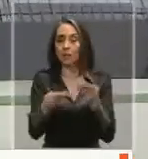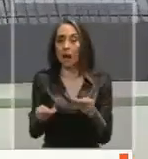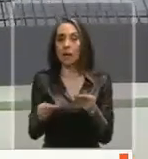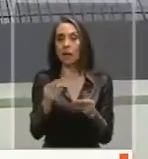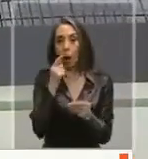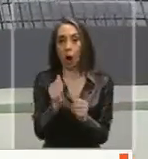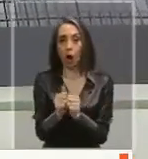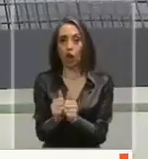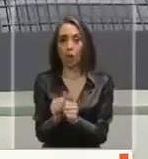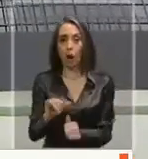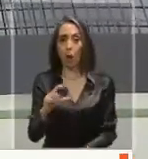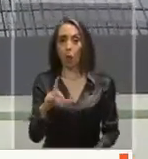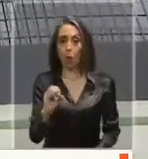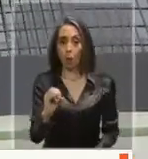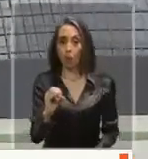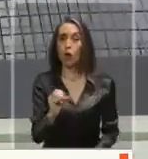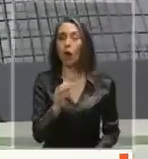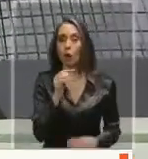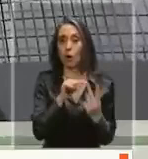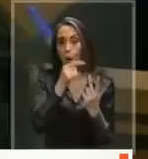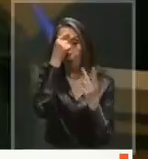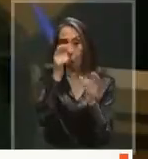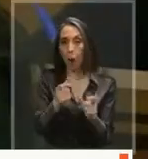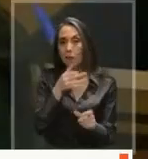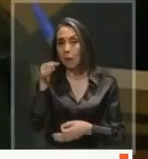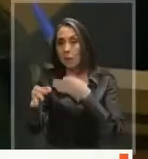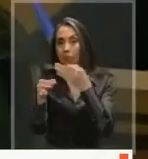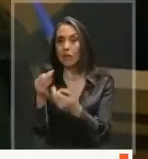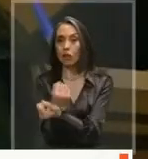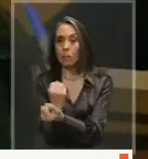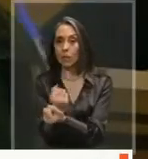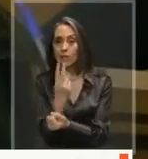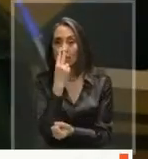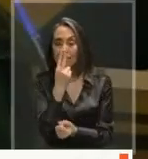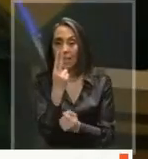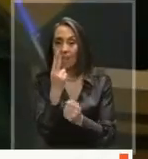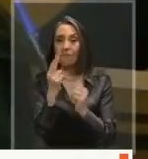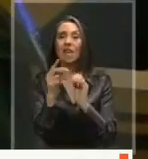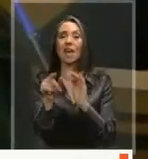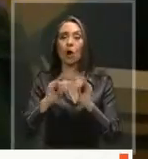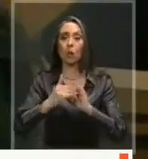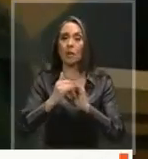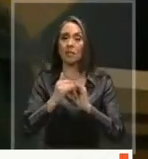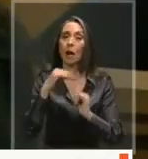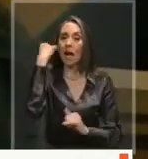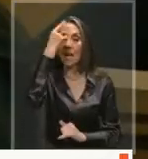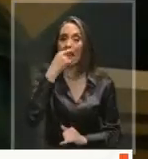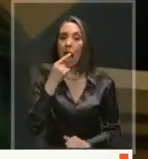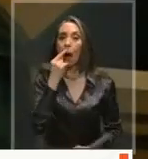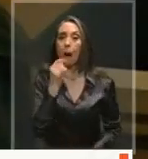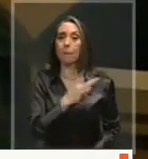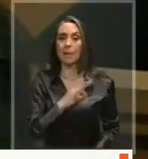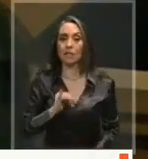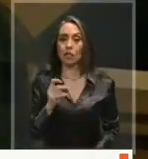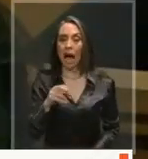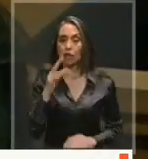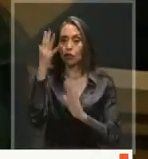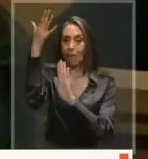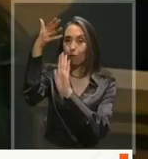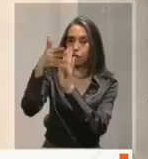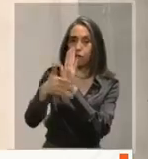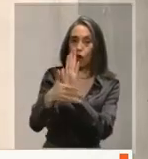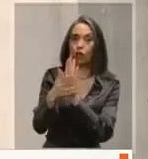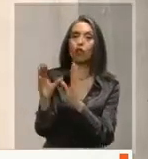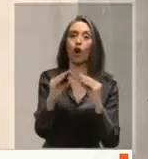compañero Julio también entregó una versión a la policía. De fondo se veía la cara del ministro Giorgio Jackson, el cual hablaba con mi compañero. No logré escuchar